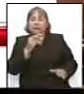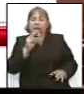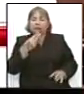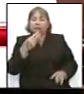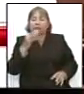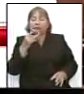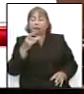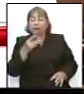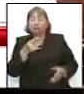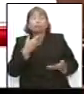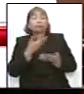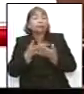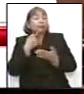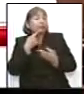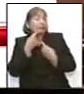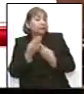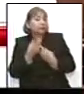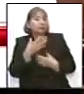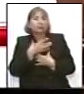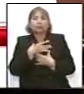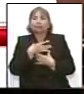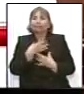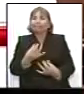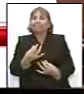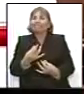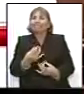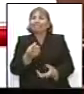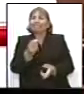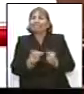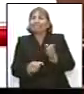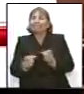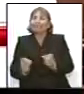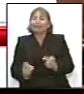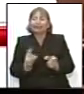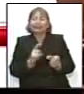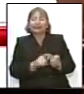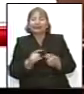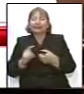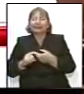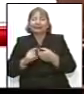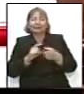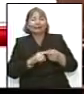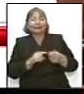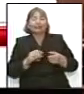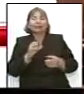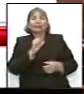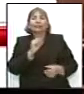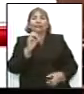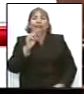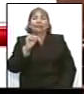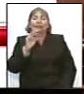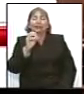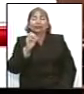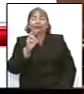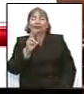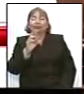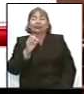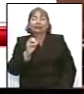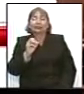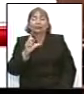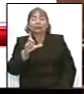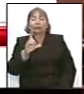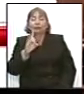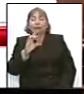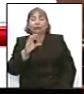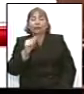1906-2017-CR, que propone declarar de interés nacional la promoción e inclusión del corredor turístico del Valle del Sondondo, ubicado en la provincia de Lucanas,